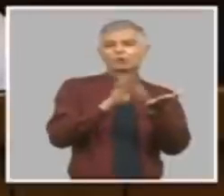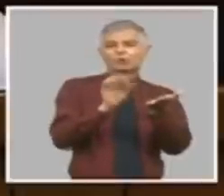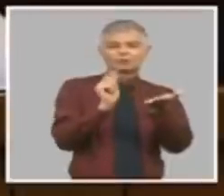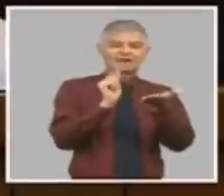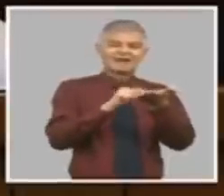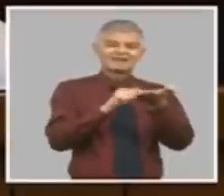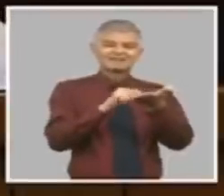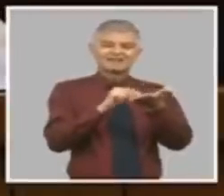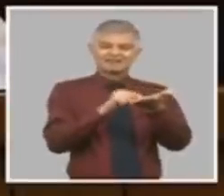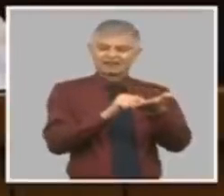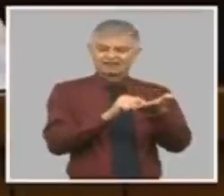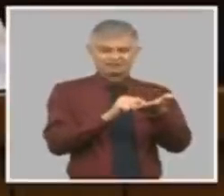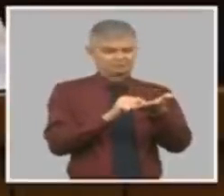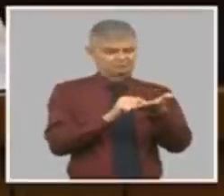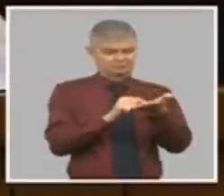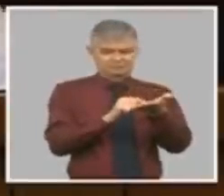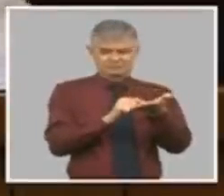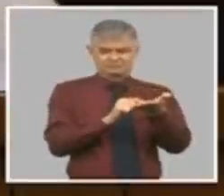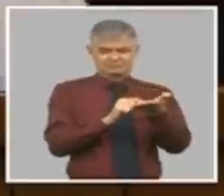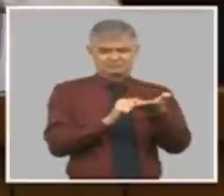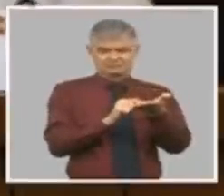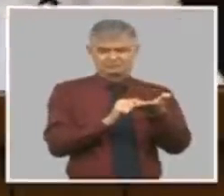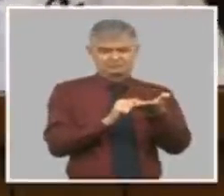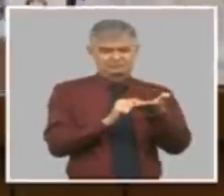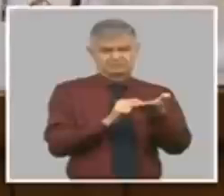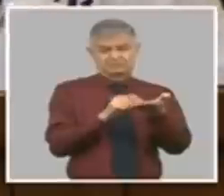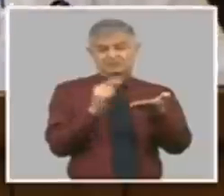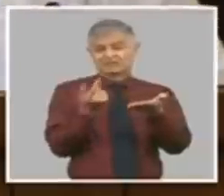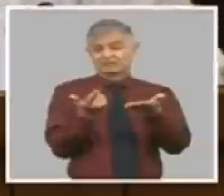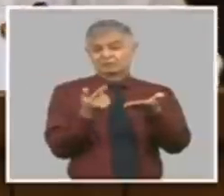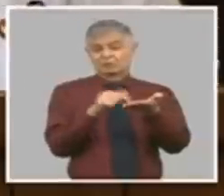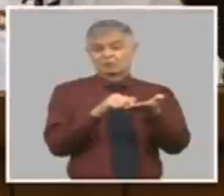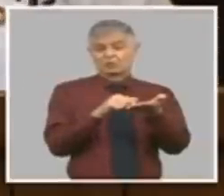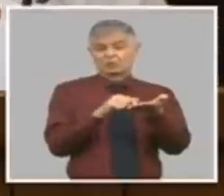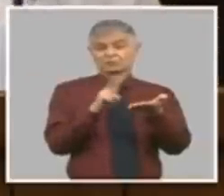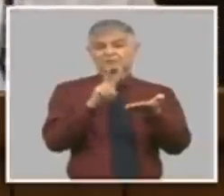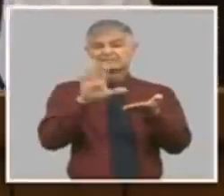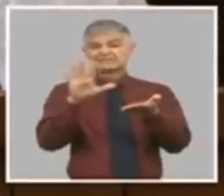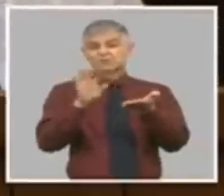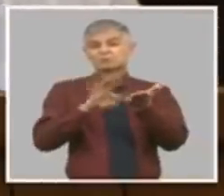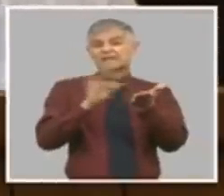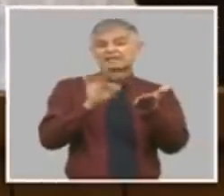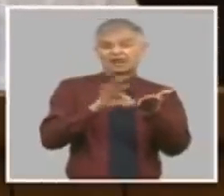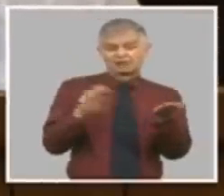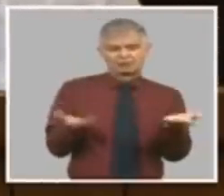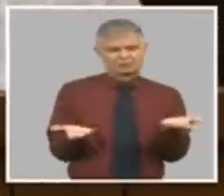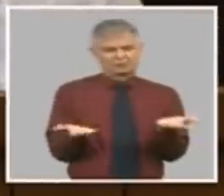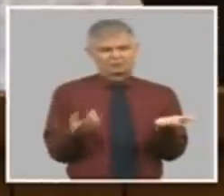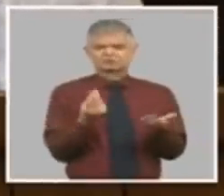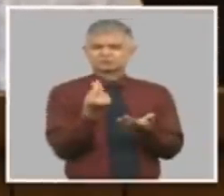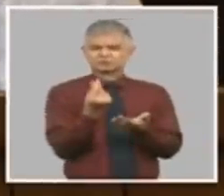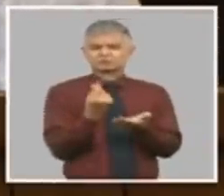¿cuánto tendría que valer esa libra de arroz para que no tenga subsidio? Hoy con 25 centavos tiene subsidio.